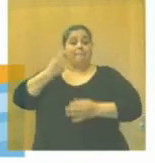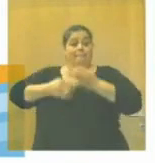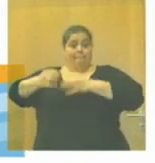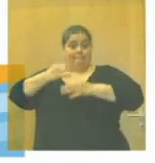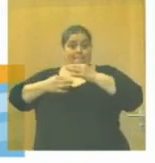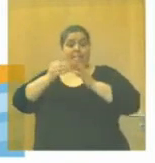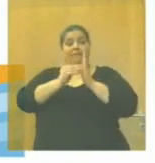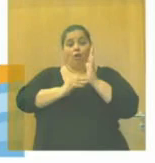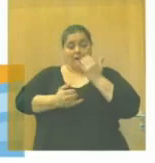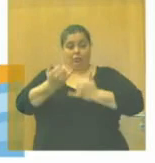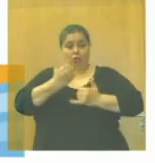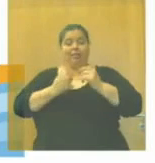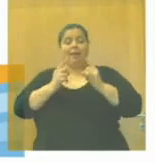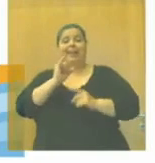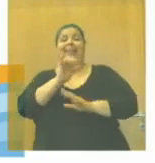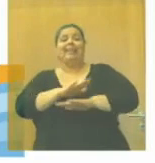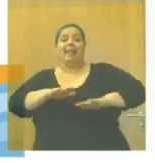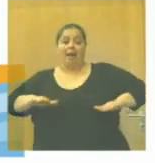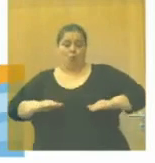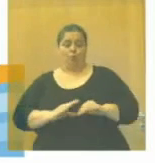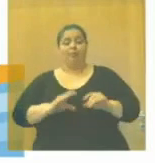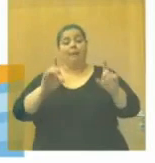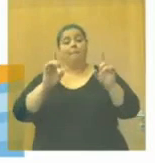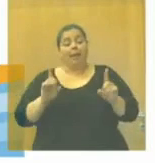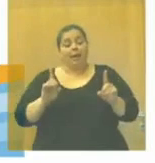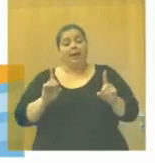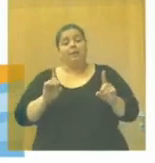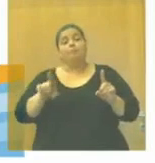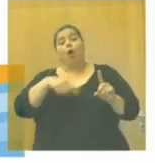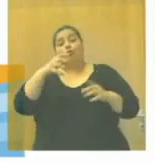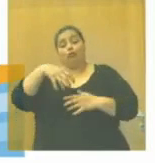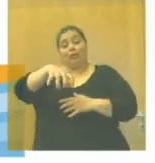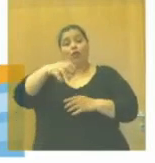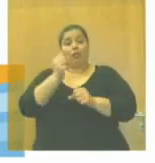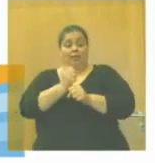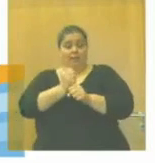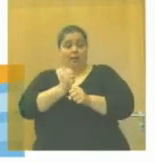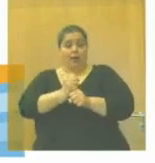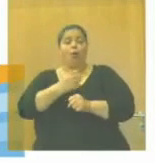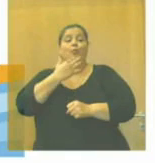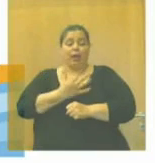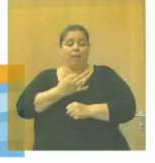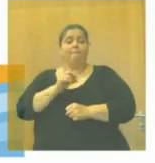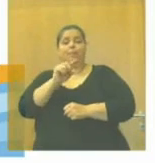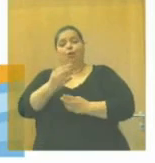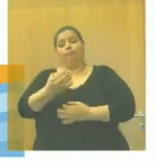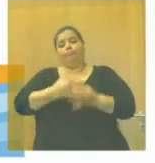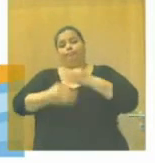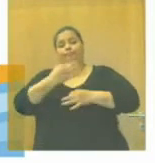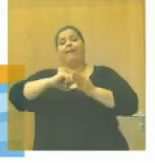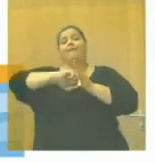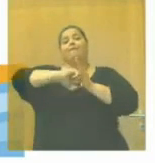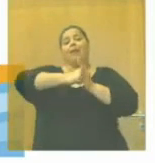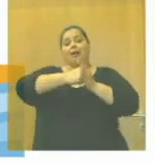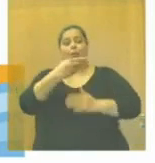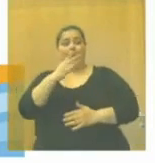y de INAU, con el sector de trabajo a partir de las fuentes del Banco de Previsión